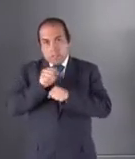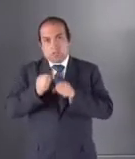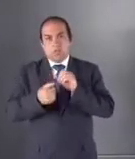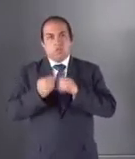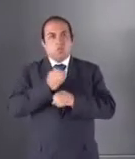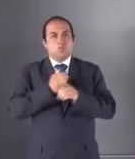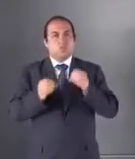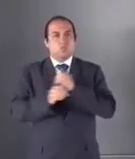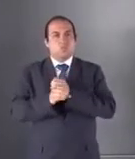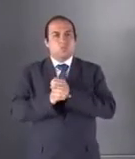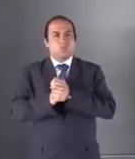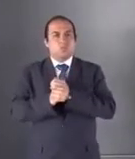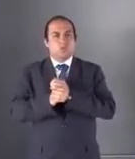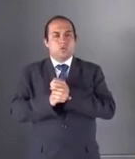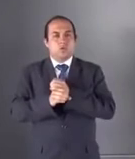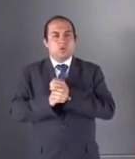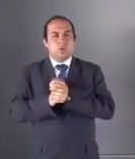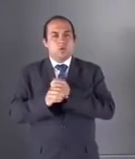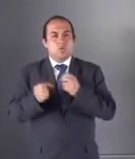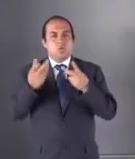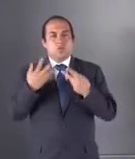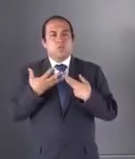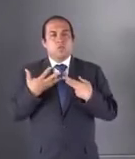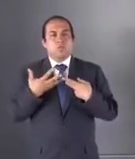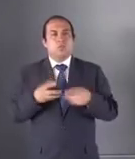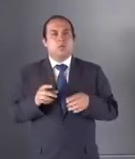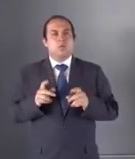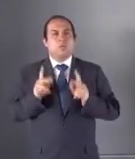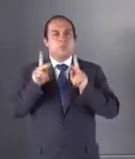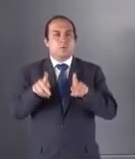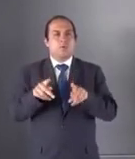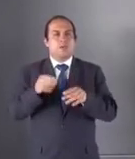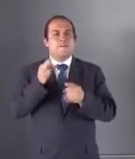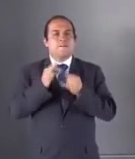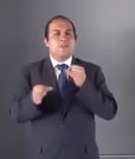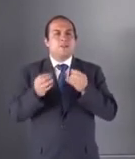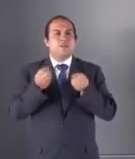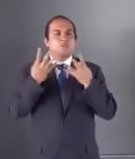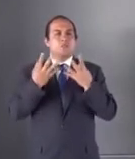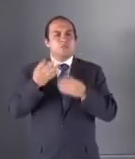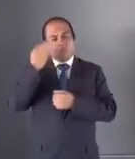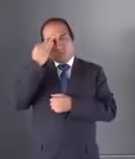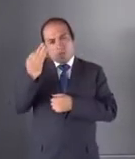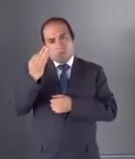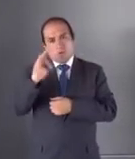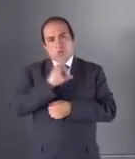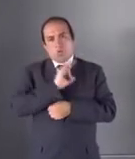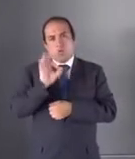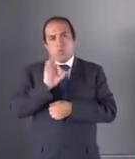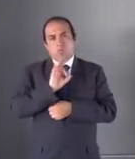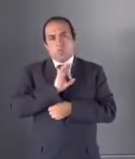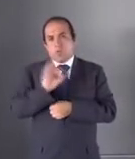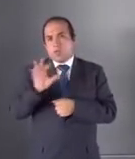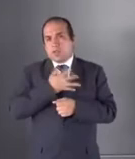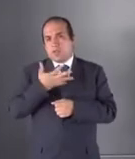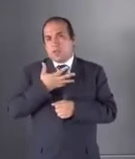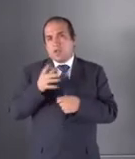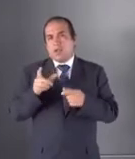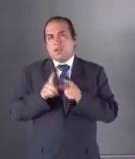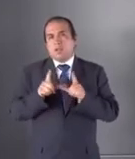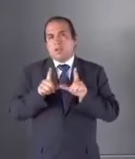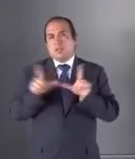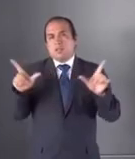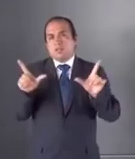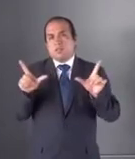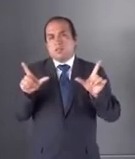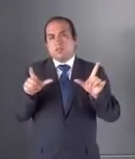como tal, qué avance llevaba el puente, cuánto le faltaría para concluirse, cuándo podría estar listo, independientemente de este proceso en